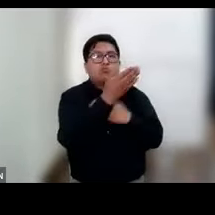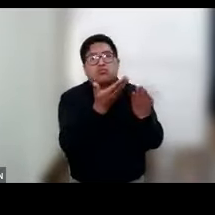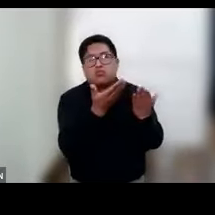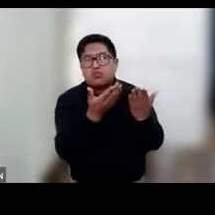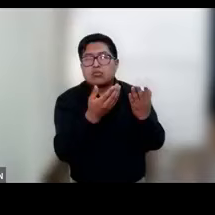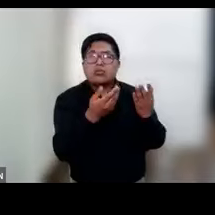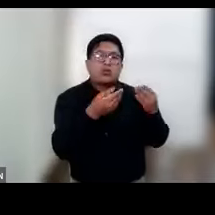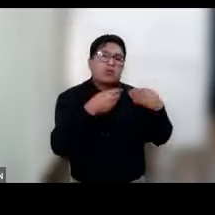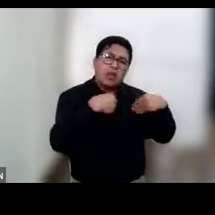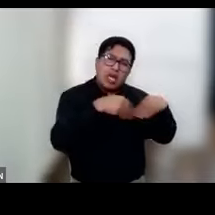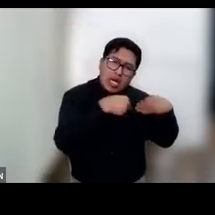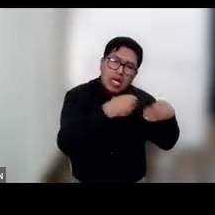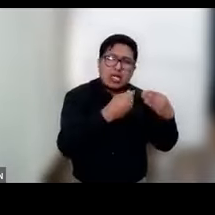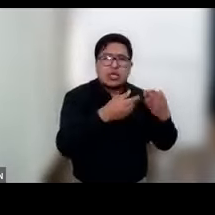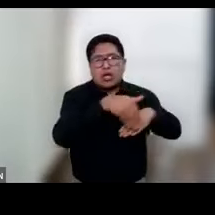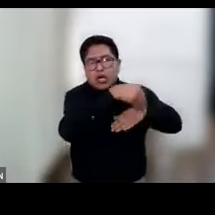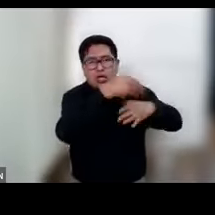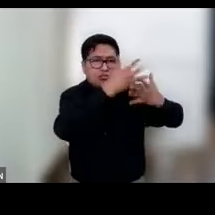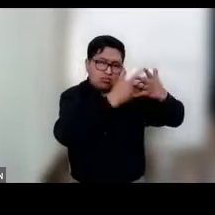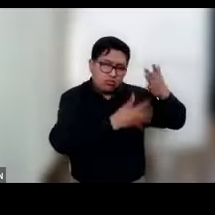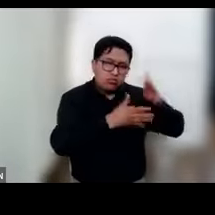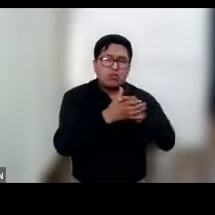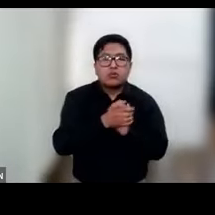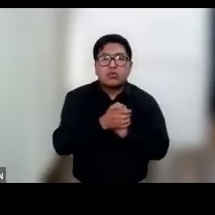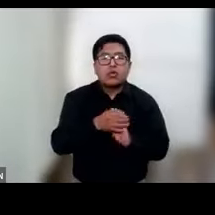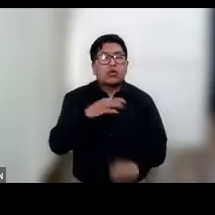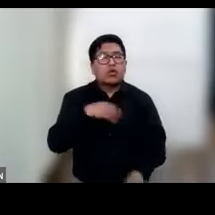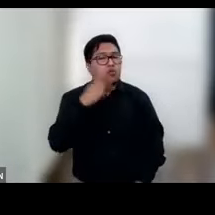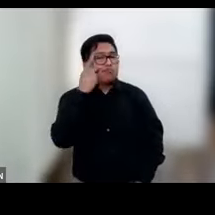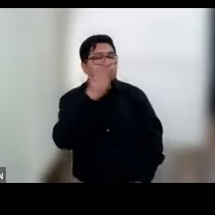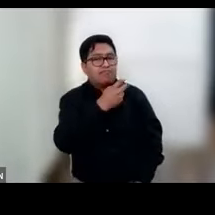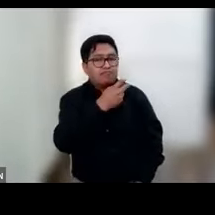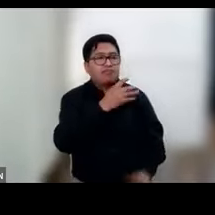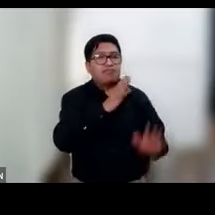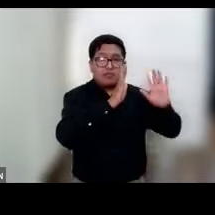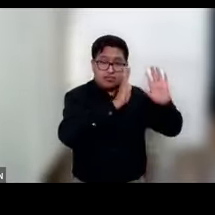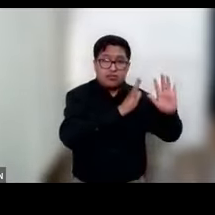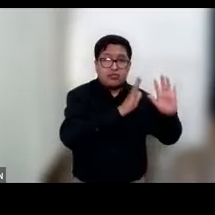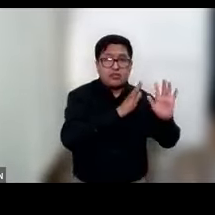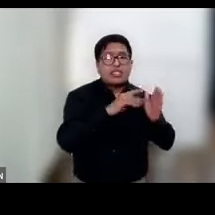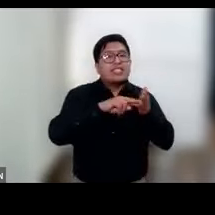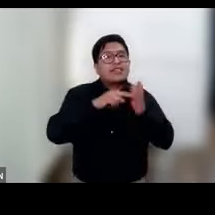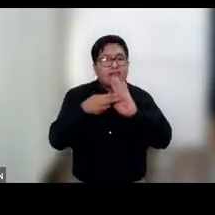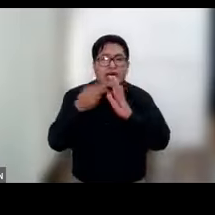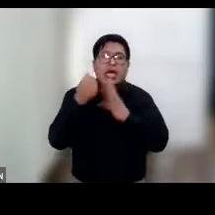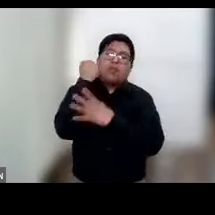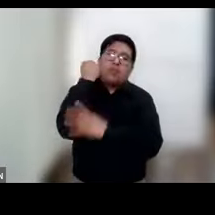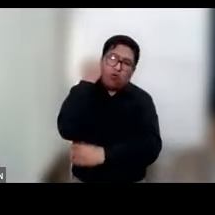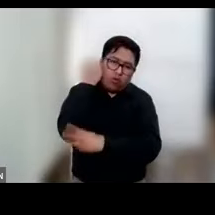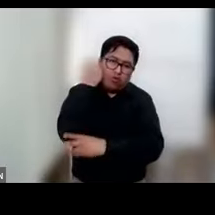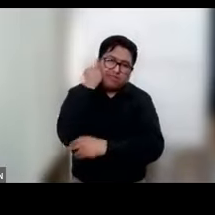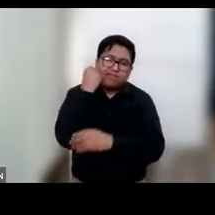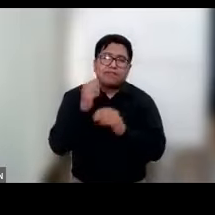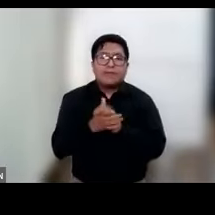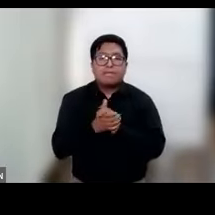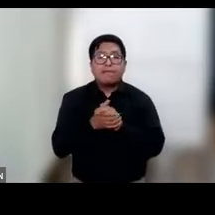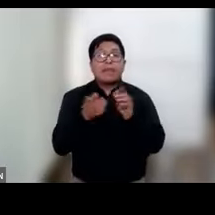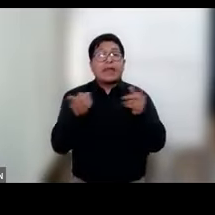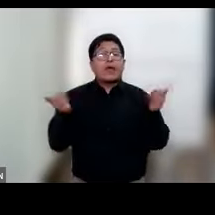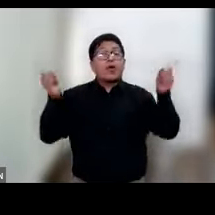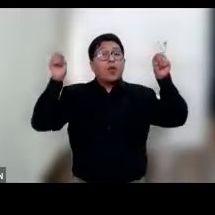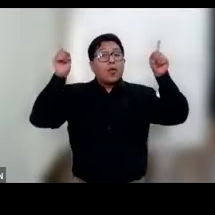informal de la economía por lo tanto se mantiene dentro de los márgenes de pobreza que cuando ya son